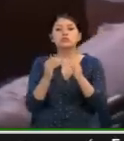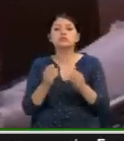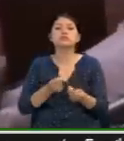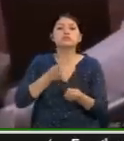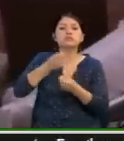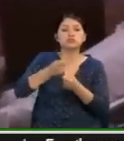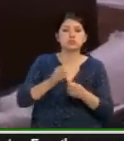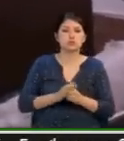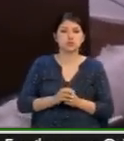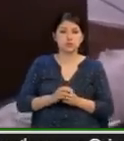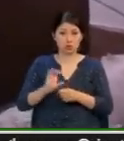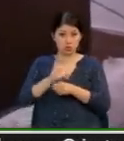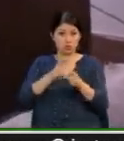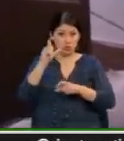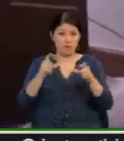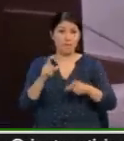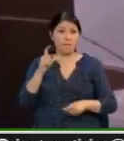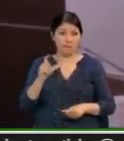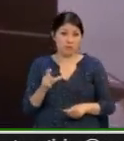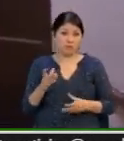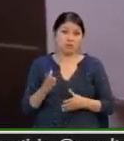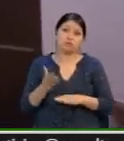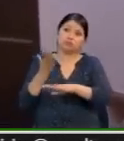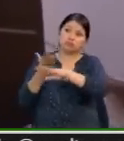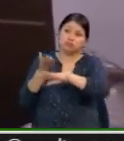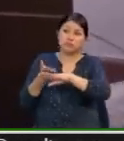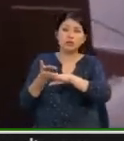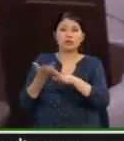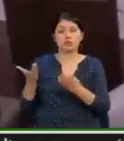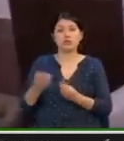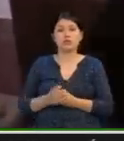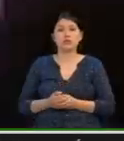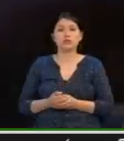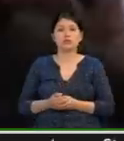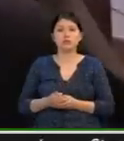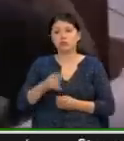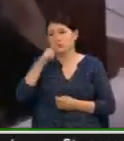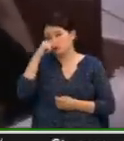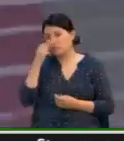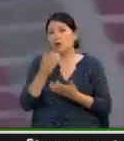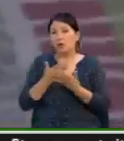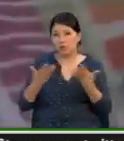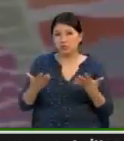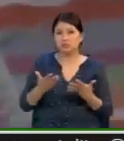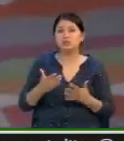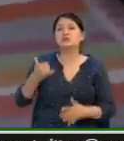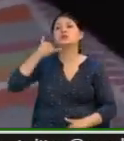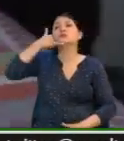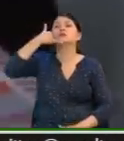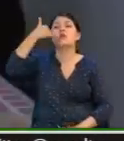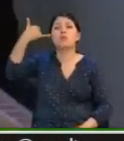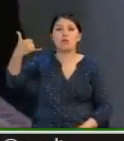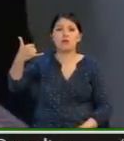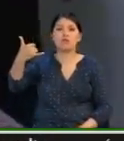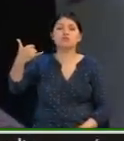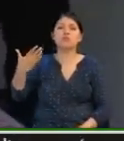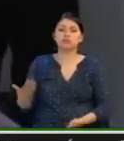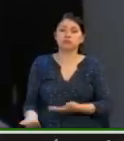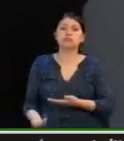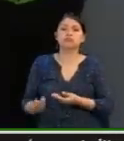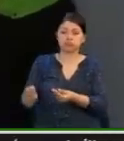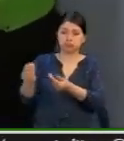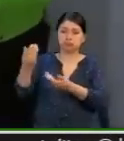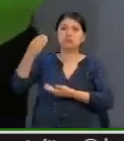eh los ciudadanos las personas que solicitaban este esta sustancia llamaban a domicilio y tenían